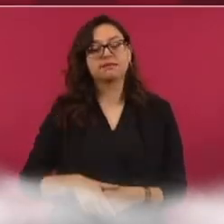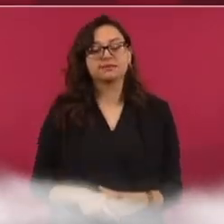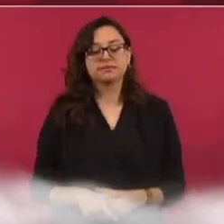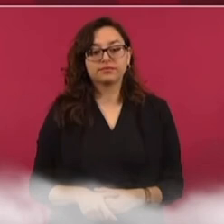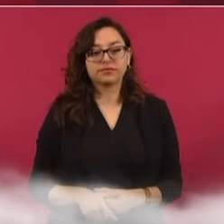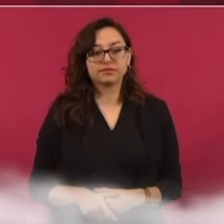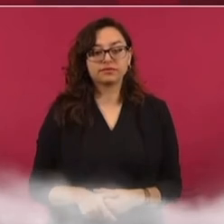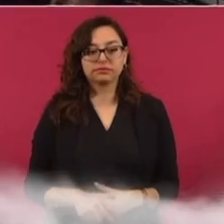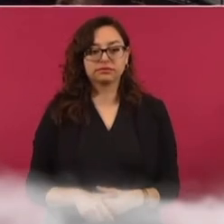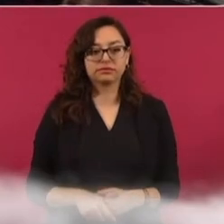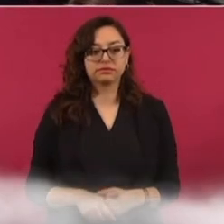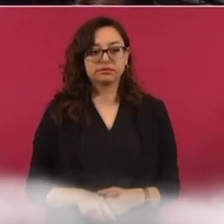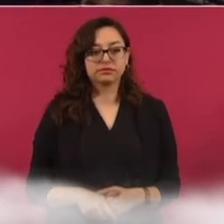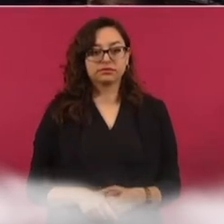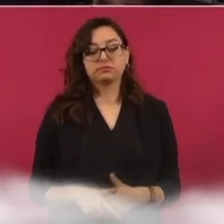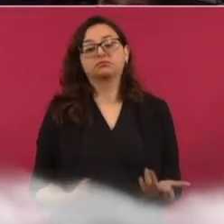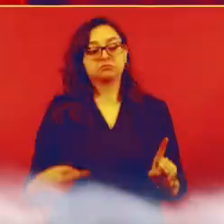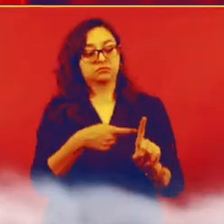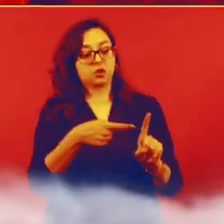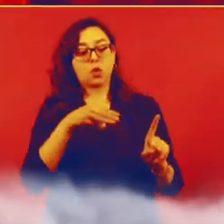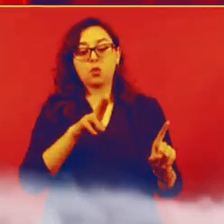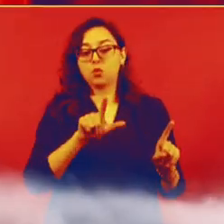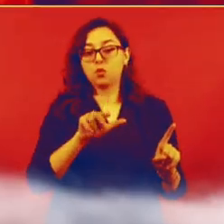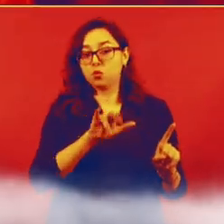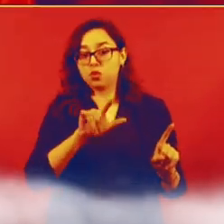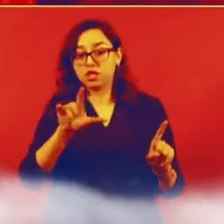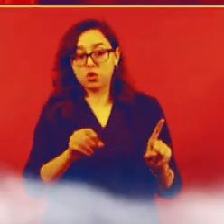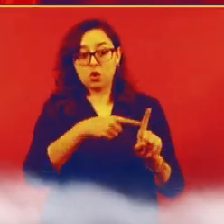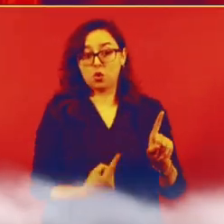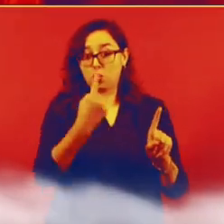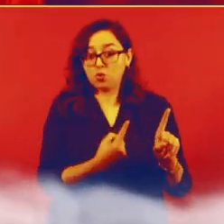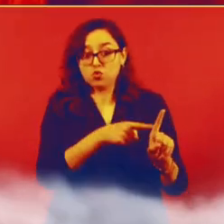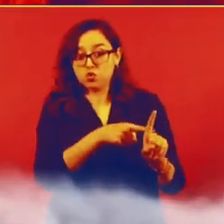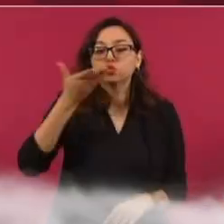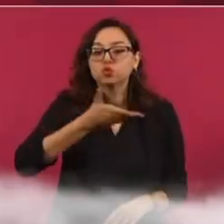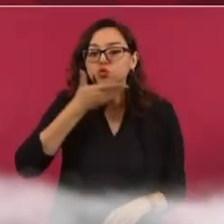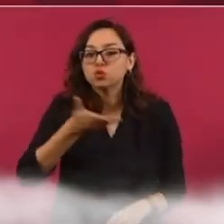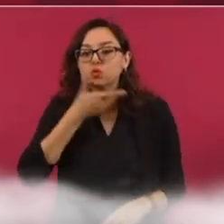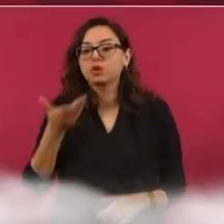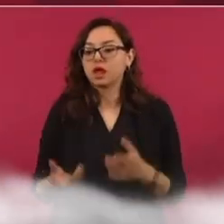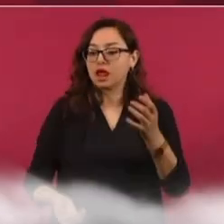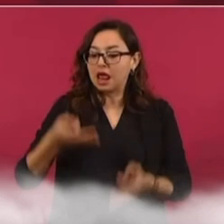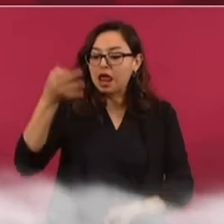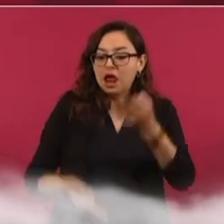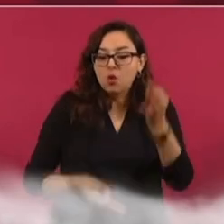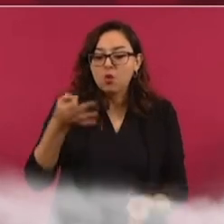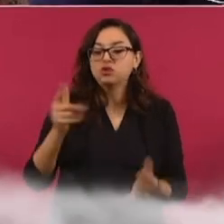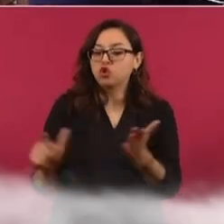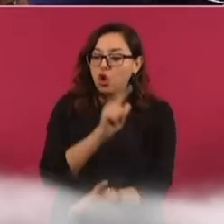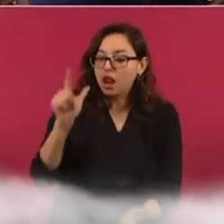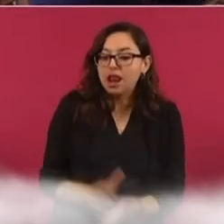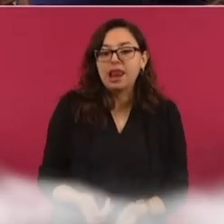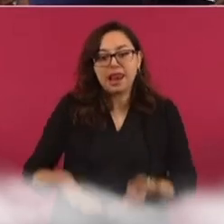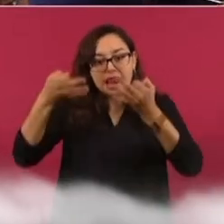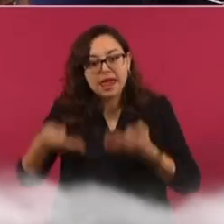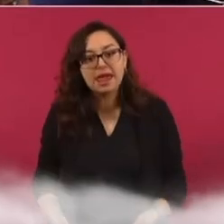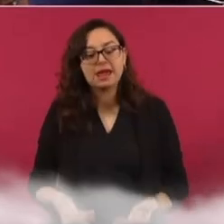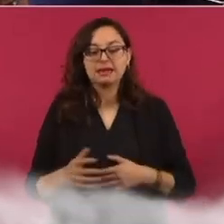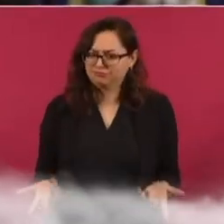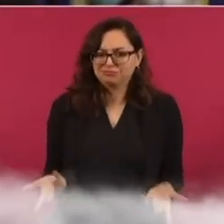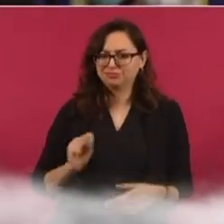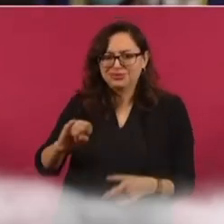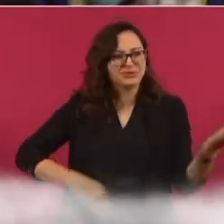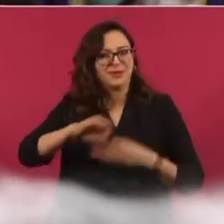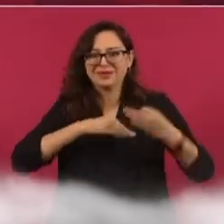Si dicen que no es nada más Murillo Karam, pues que Murillo Karam diga quién le dio la orden. Es decir, Murillo podría acogerse a este criterio de